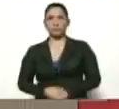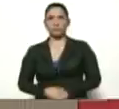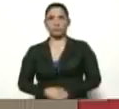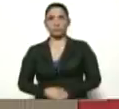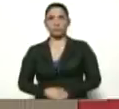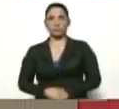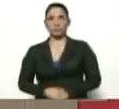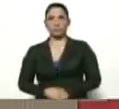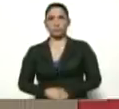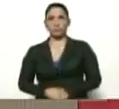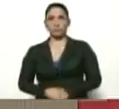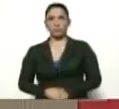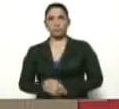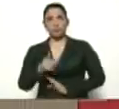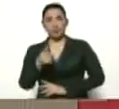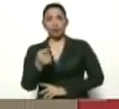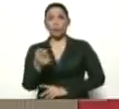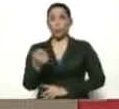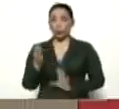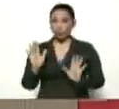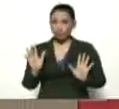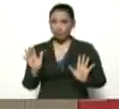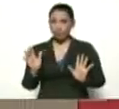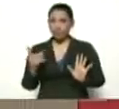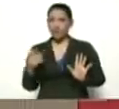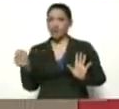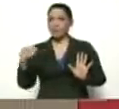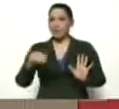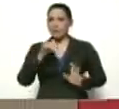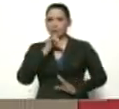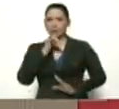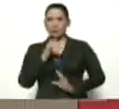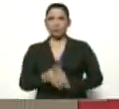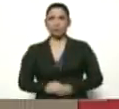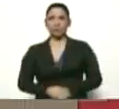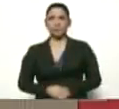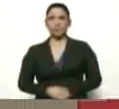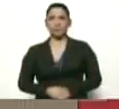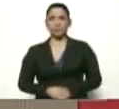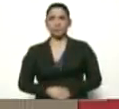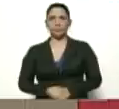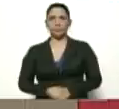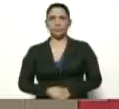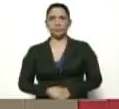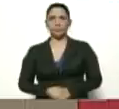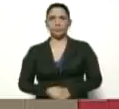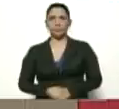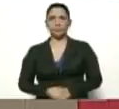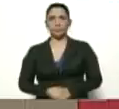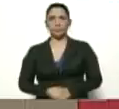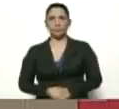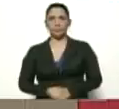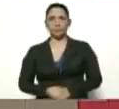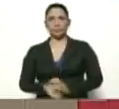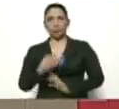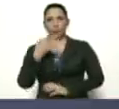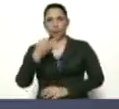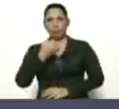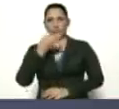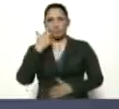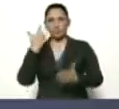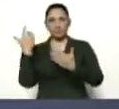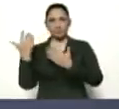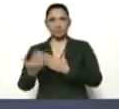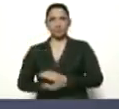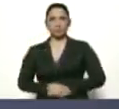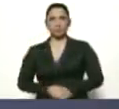y este es poco para lo que viene en materia de información van a atar